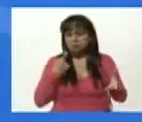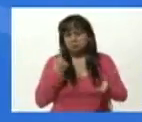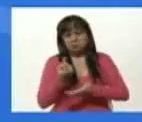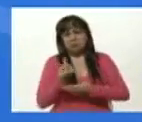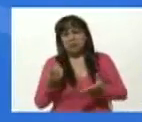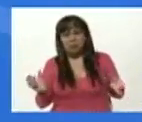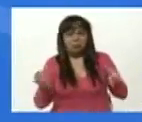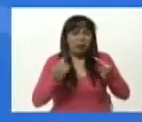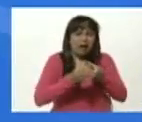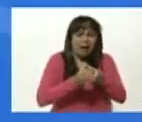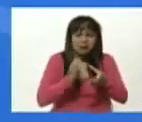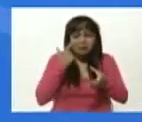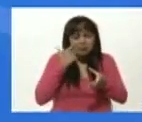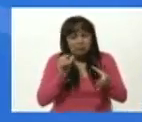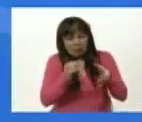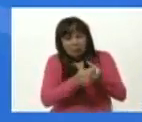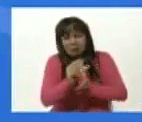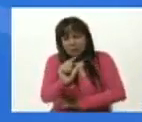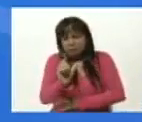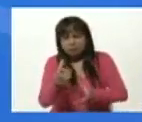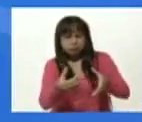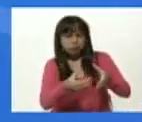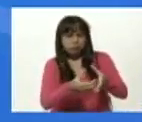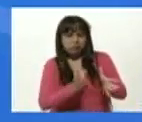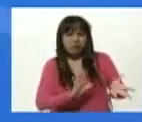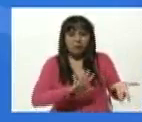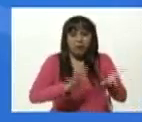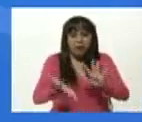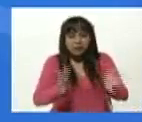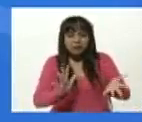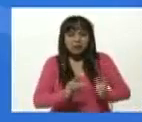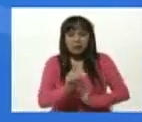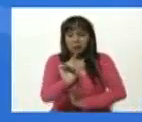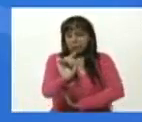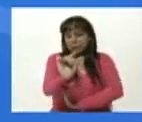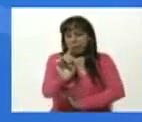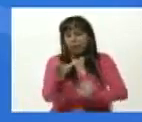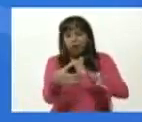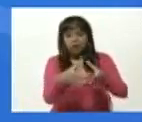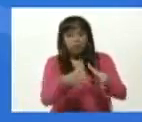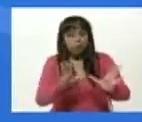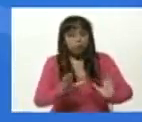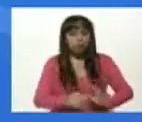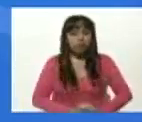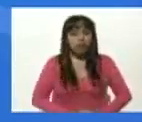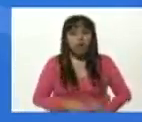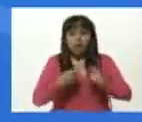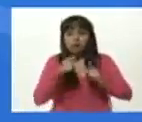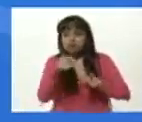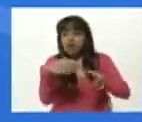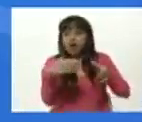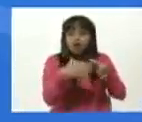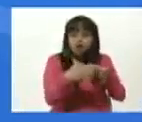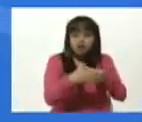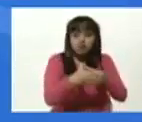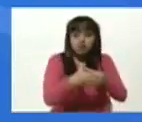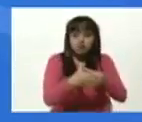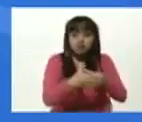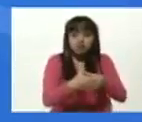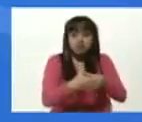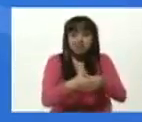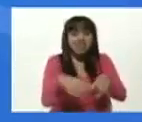casi minúscula. Casi es un átomo. Pero verdaderamente da